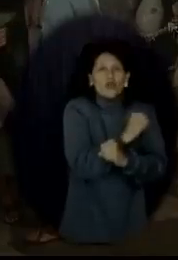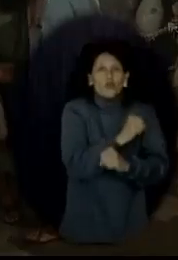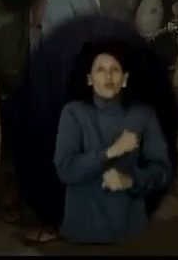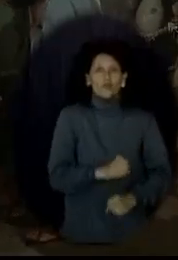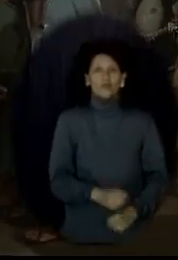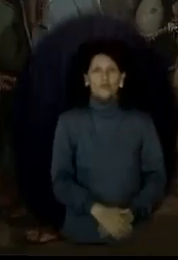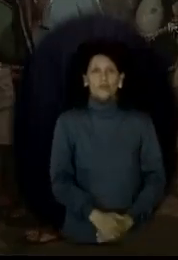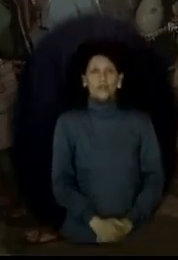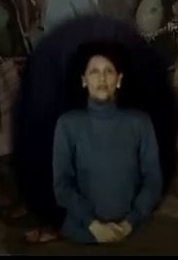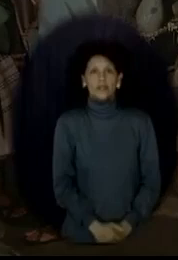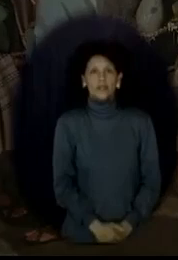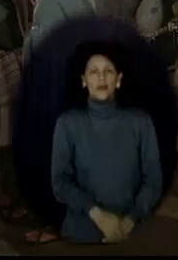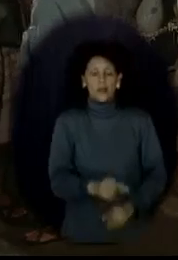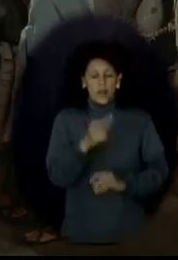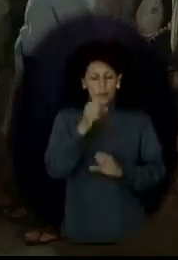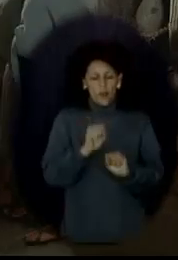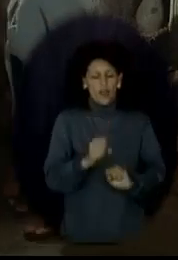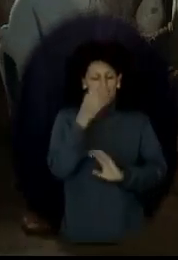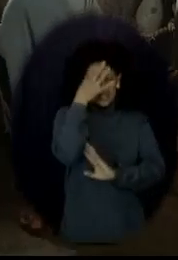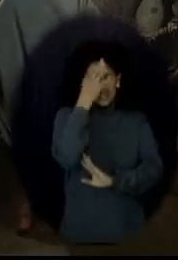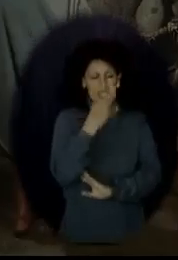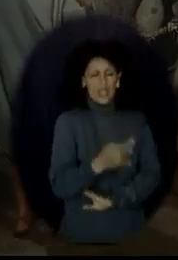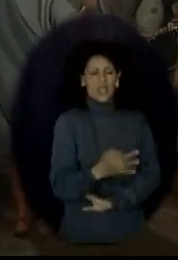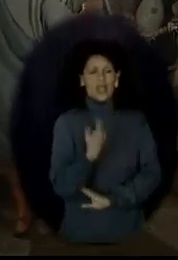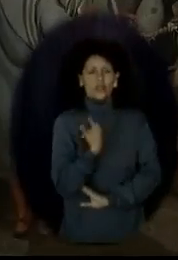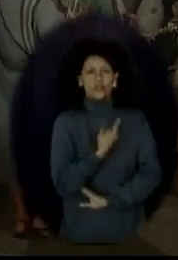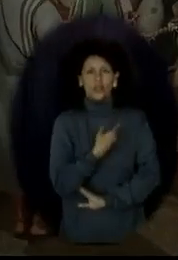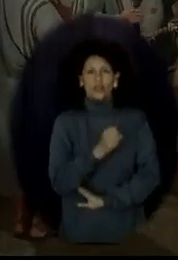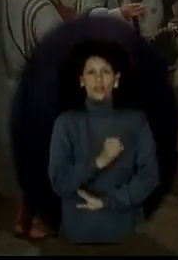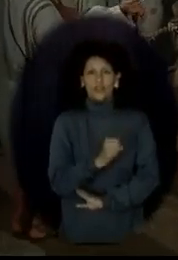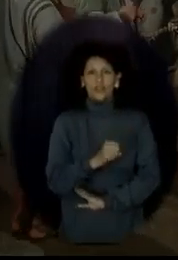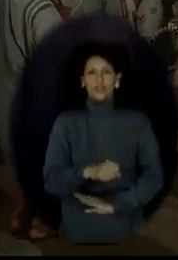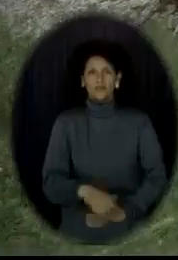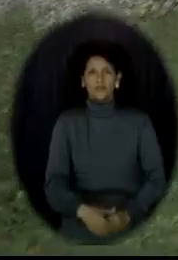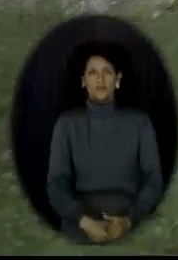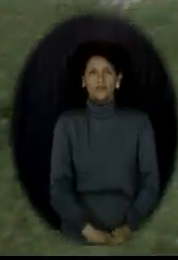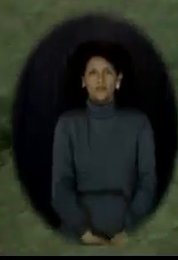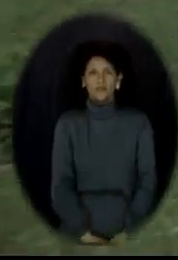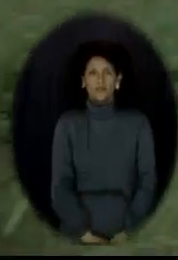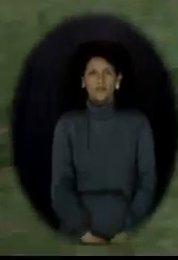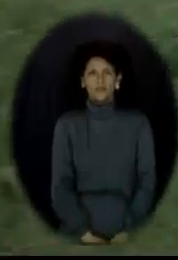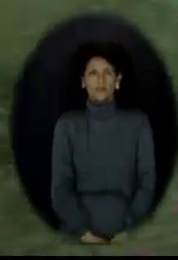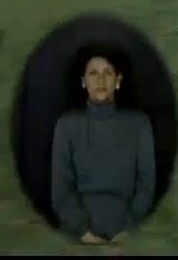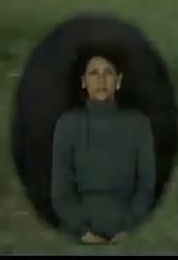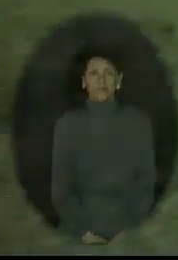Señor ha desaparecido! ¡Pedro, debes creernos!